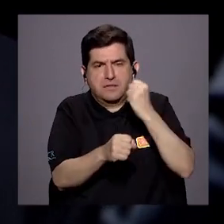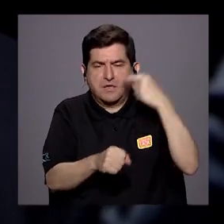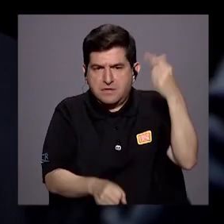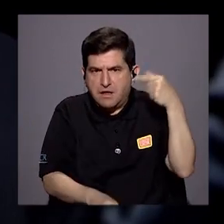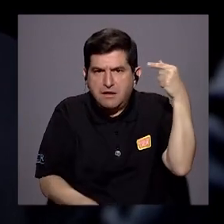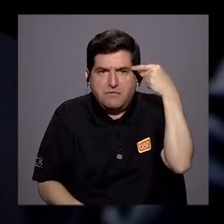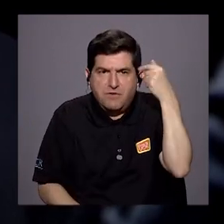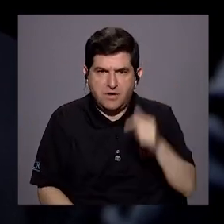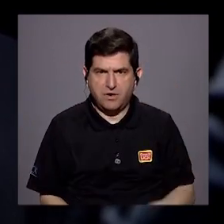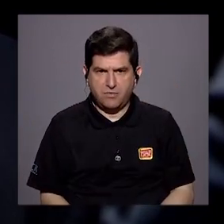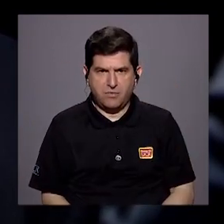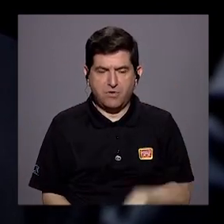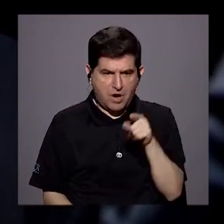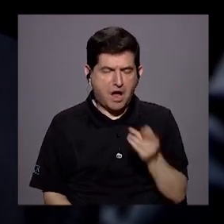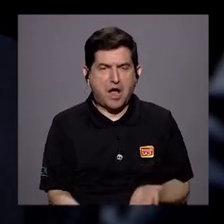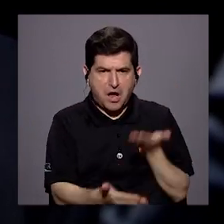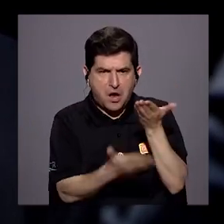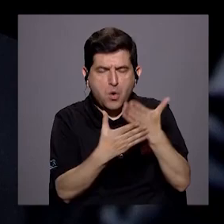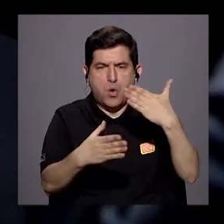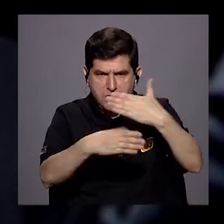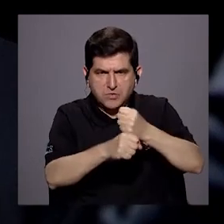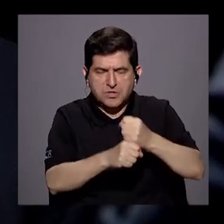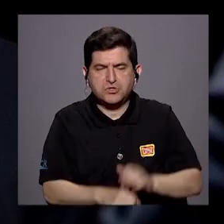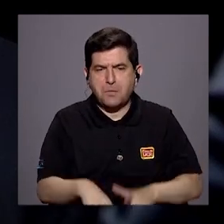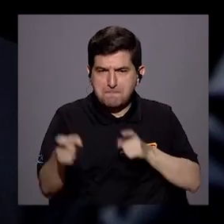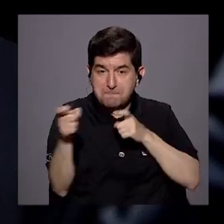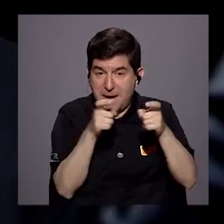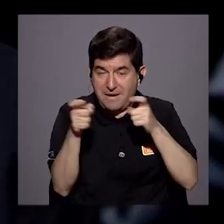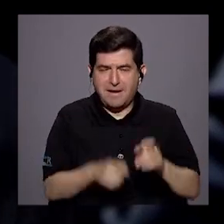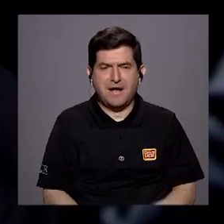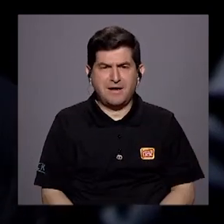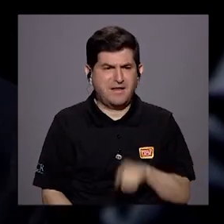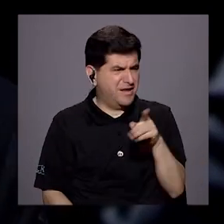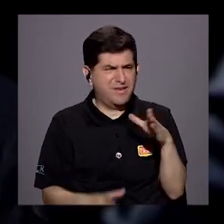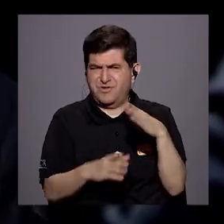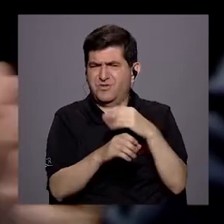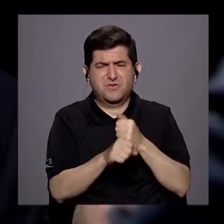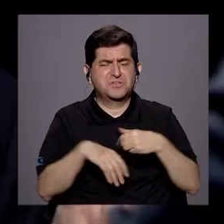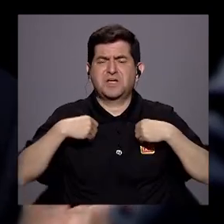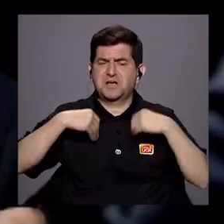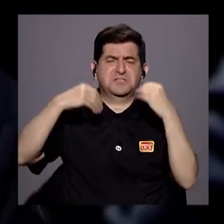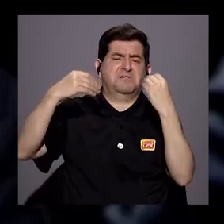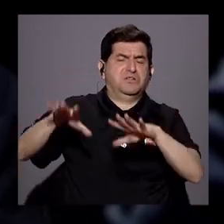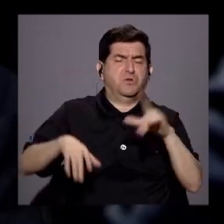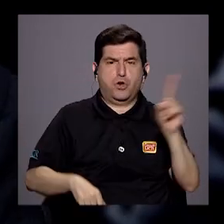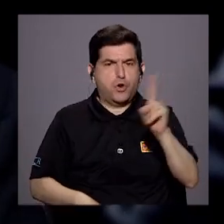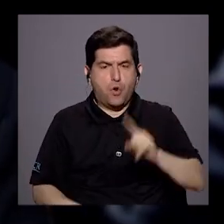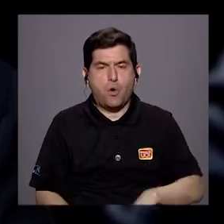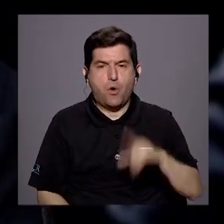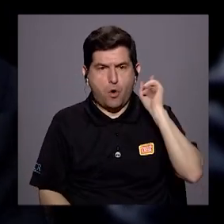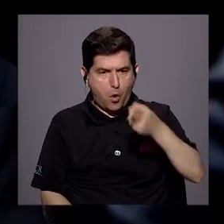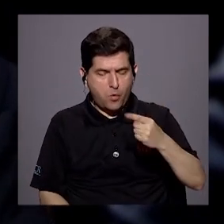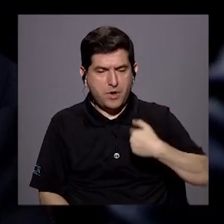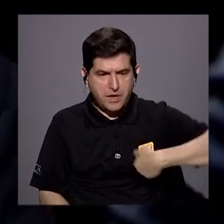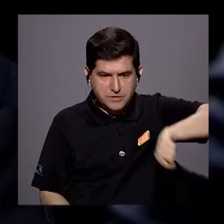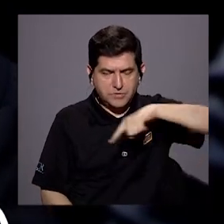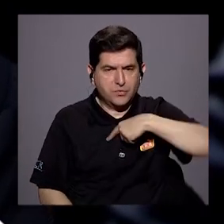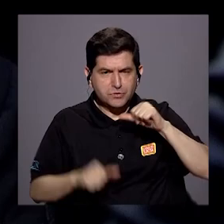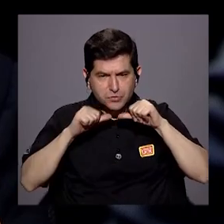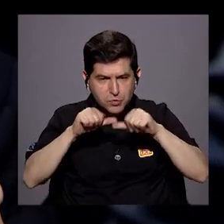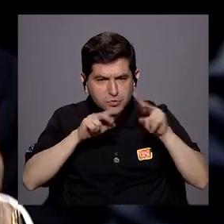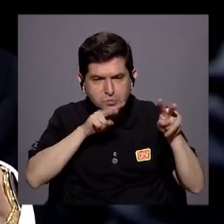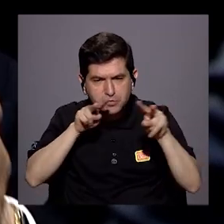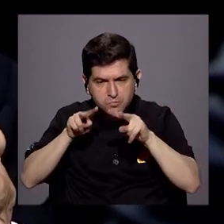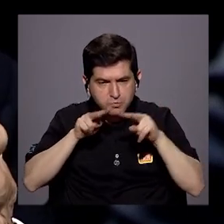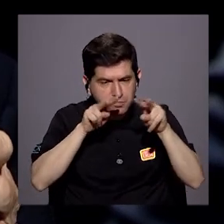las tareas del gobierno cuando hace una concesión es manejar la concesión la concesión no se hace y se abandona no hay una obligación de estar encima para